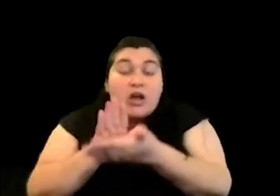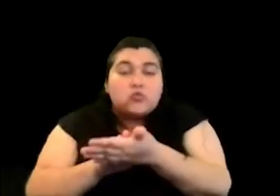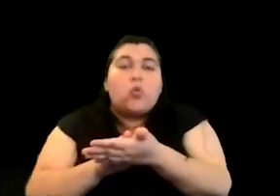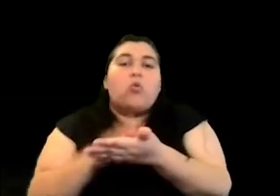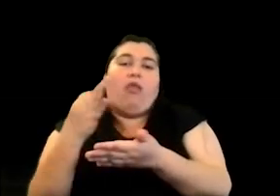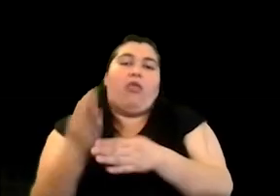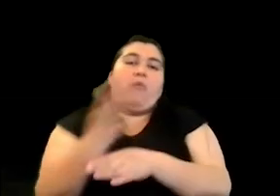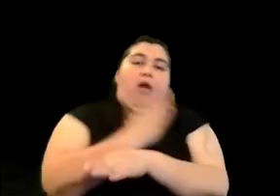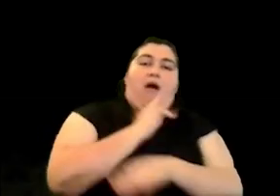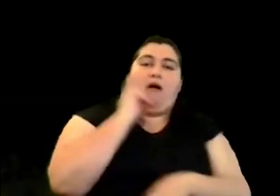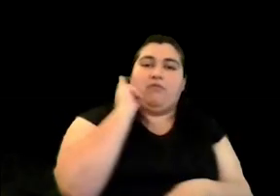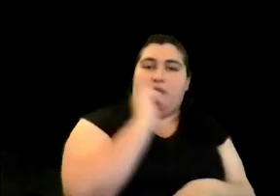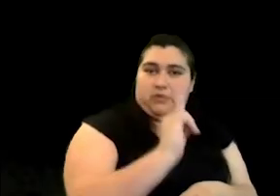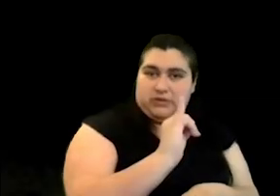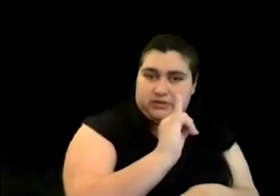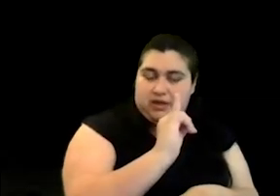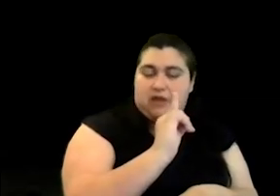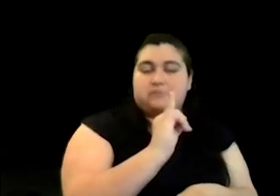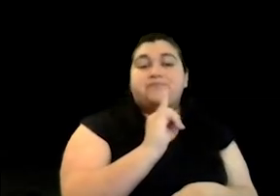reforma que incorpora la